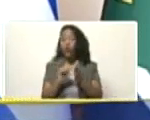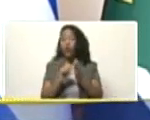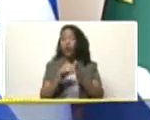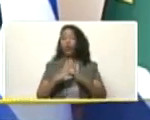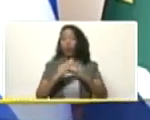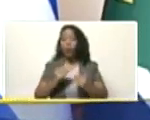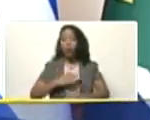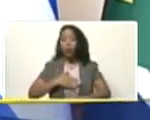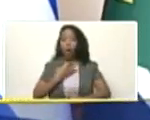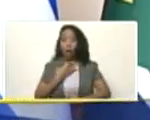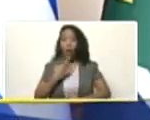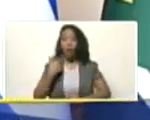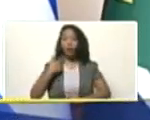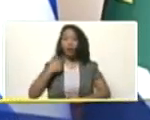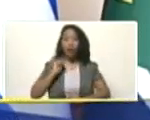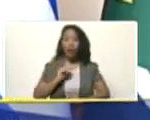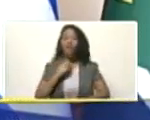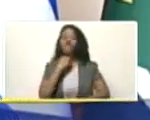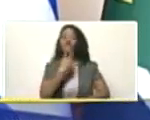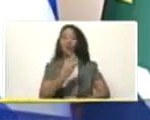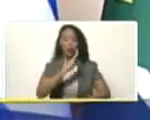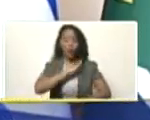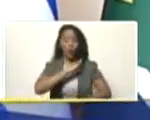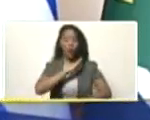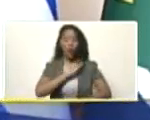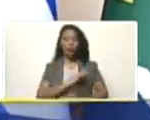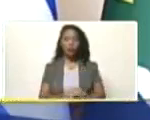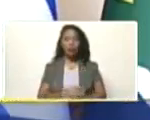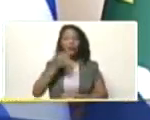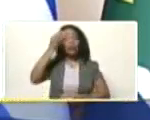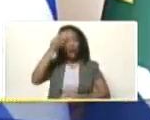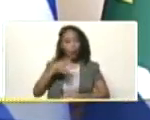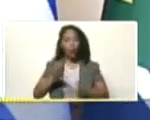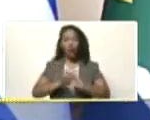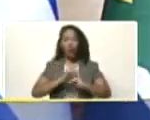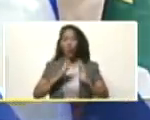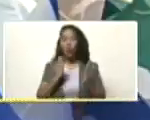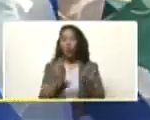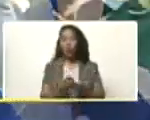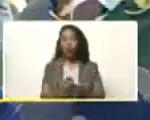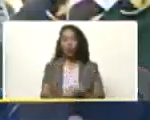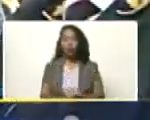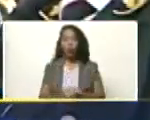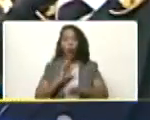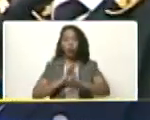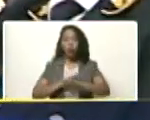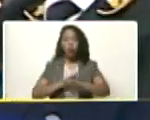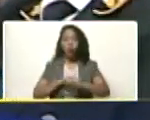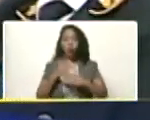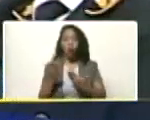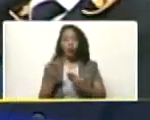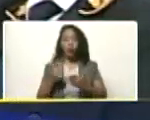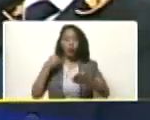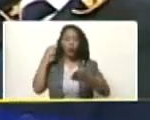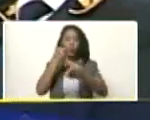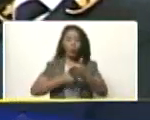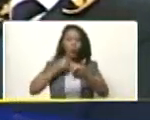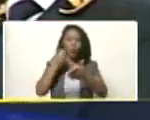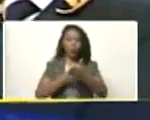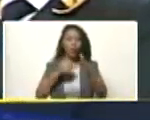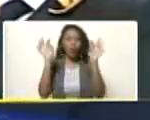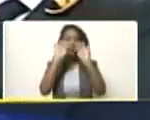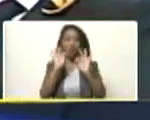podamos tener voz propia. Creemos en el mundo por el cual luchan de